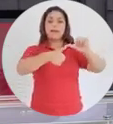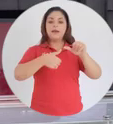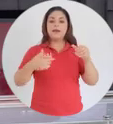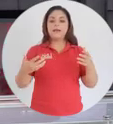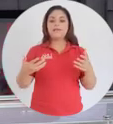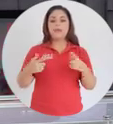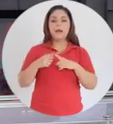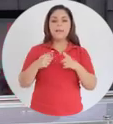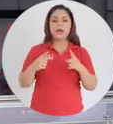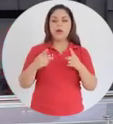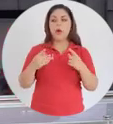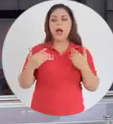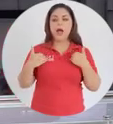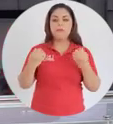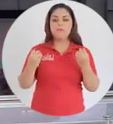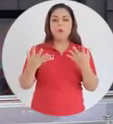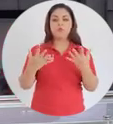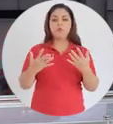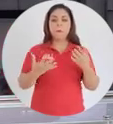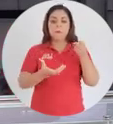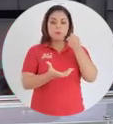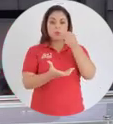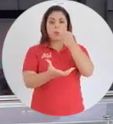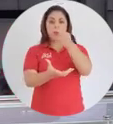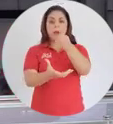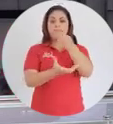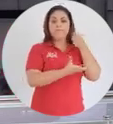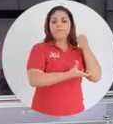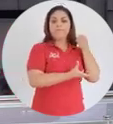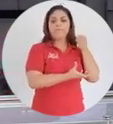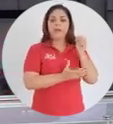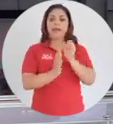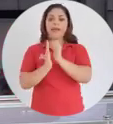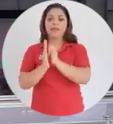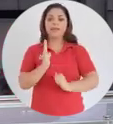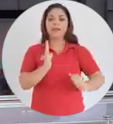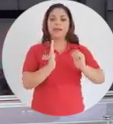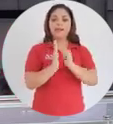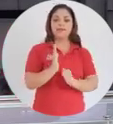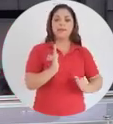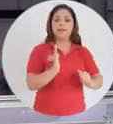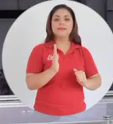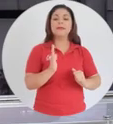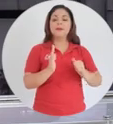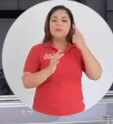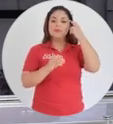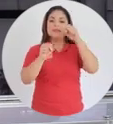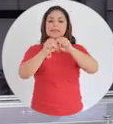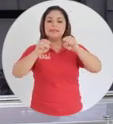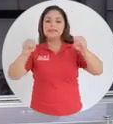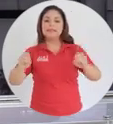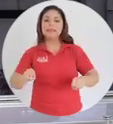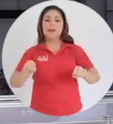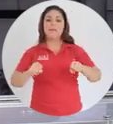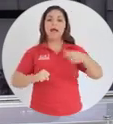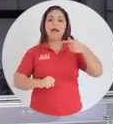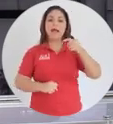incluso hasta debilitado con los recortes presupuestarios, porque al sistema